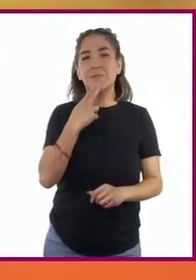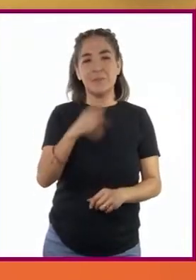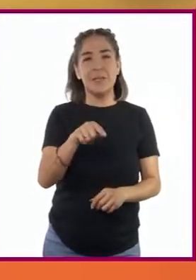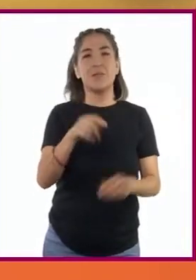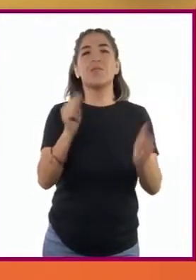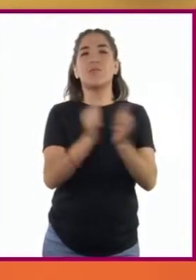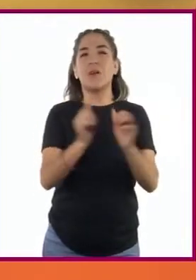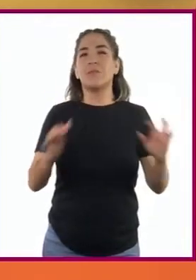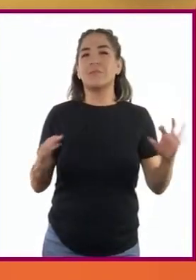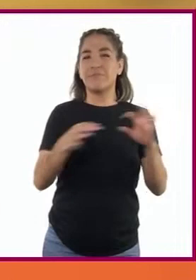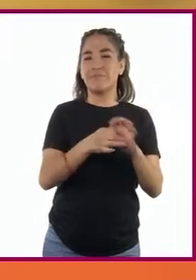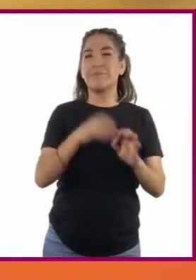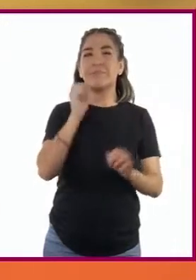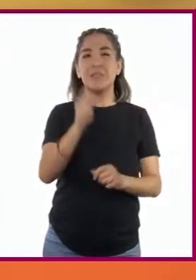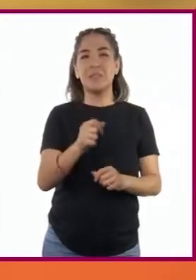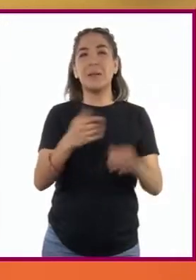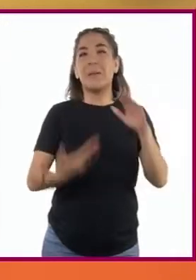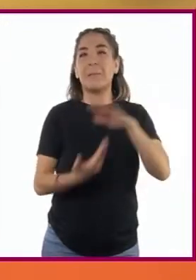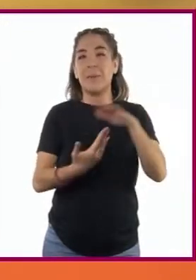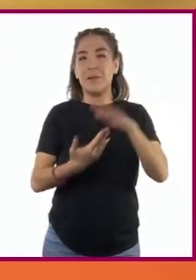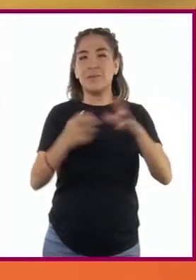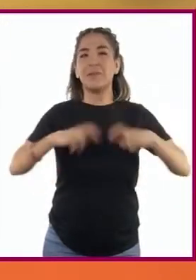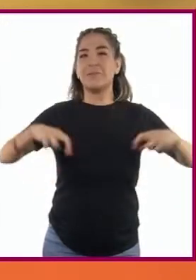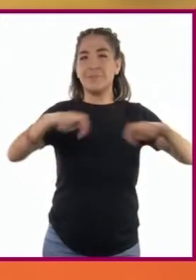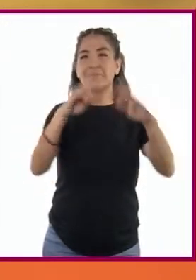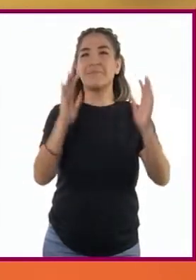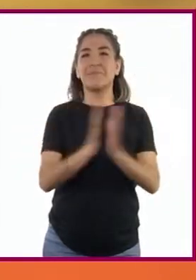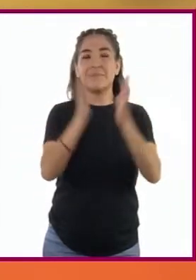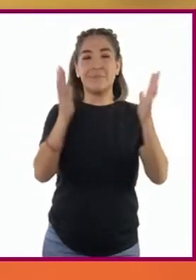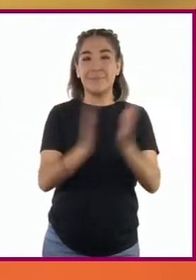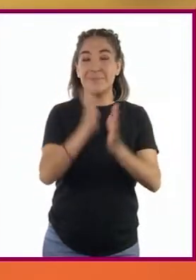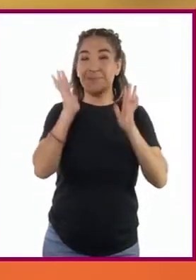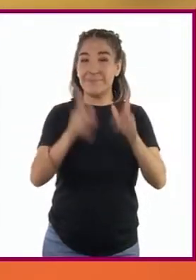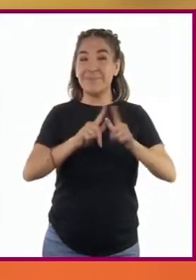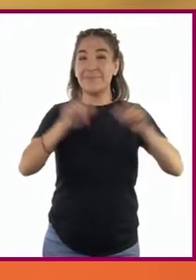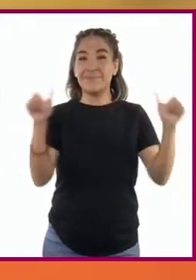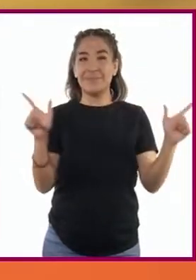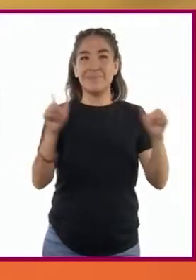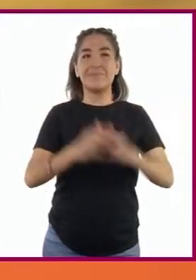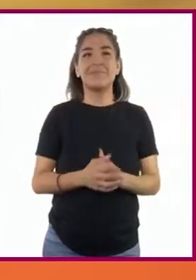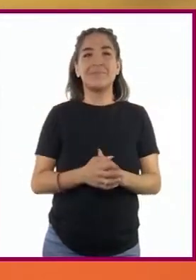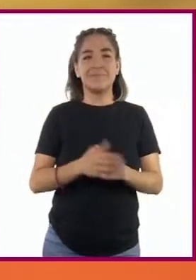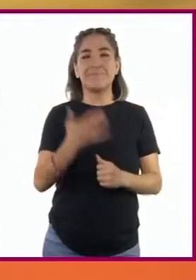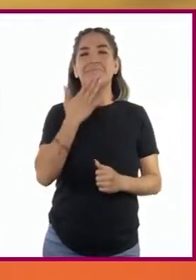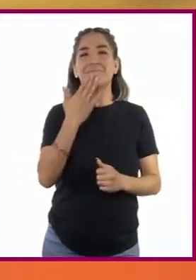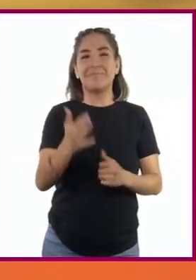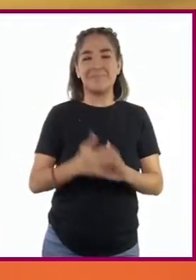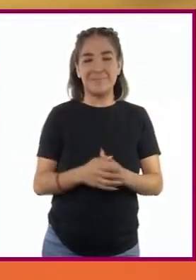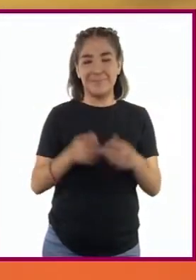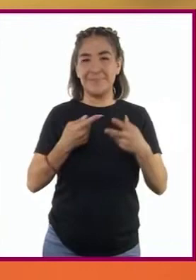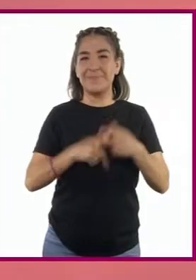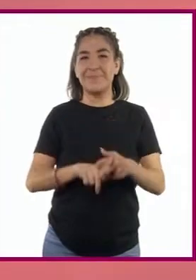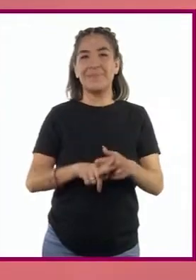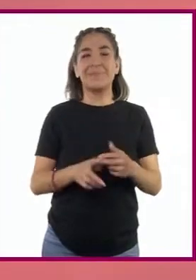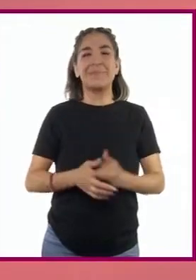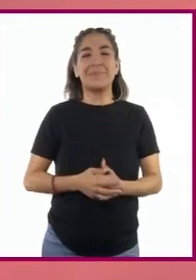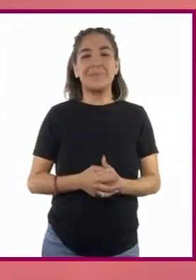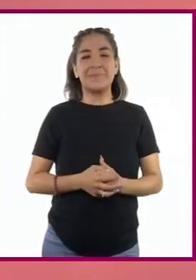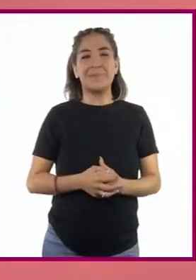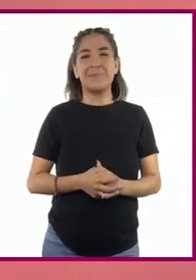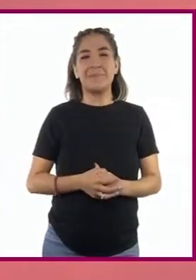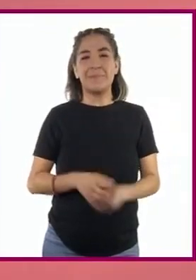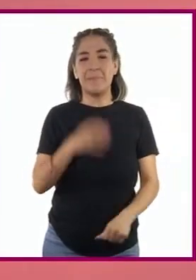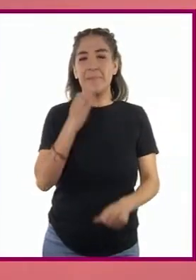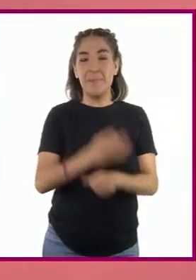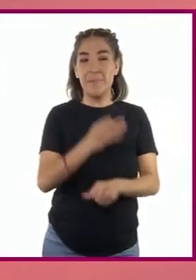los conectores al participar en una mesa redonda. ¿Listas y listos? Muy bien, iniciemos.